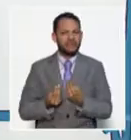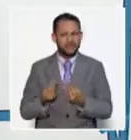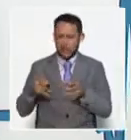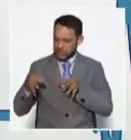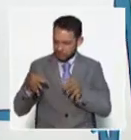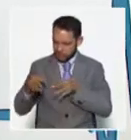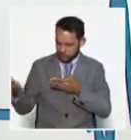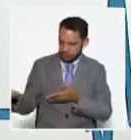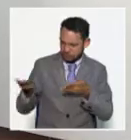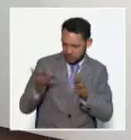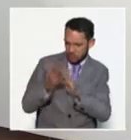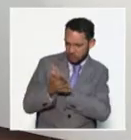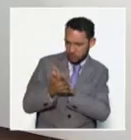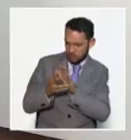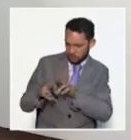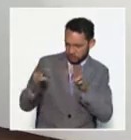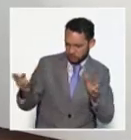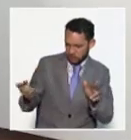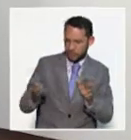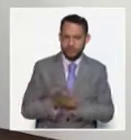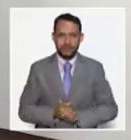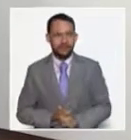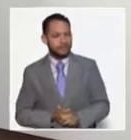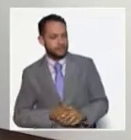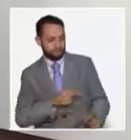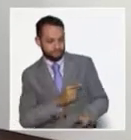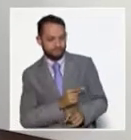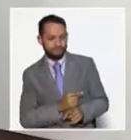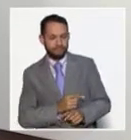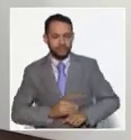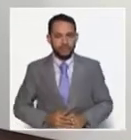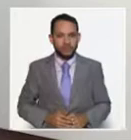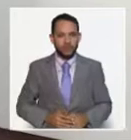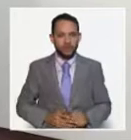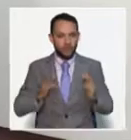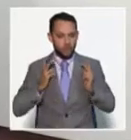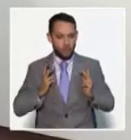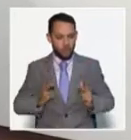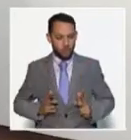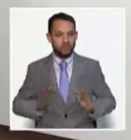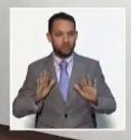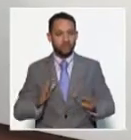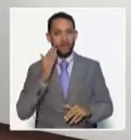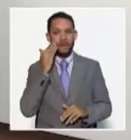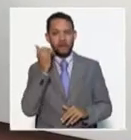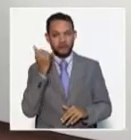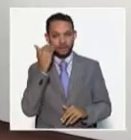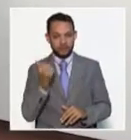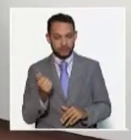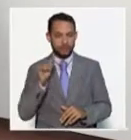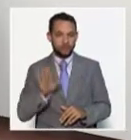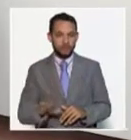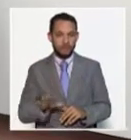esas partes que constituyen ese órgano muy bien entonces en las partes de los órganos genitales o reproductivos pues